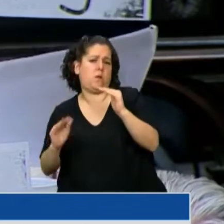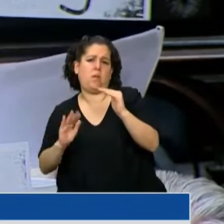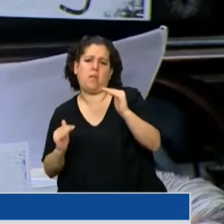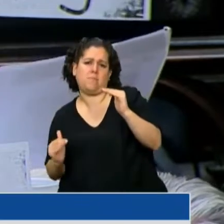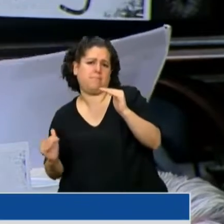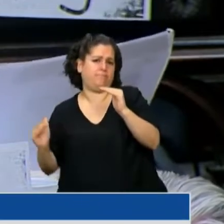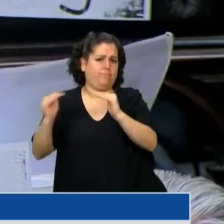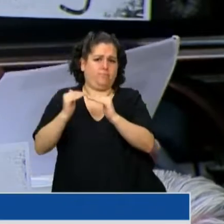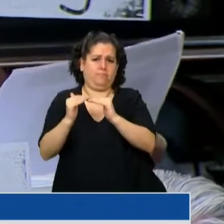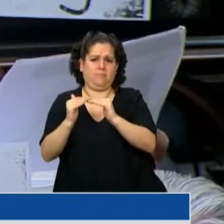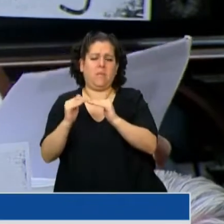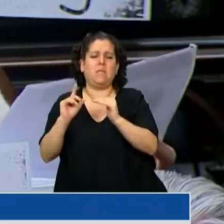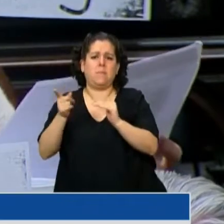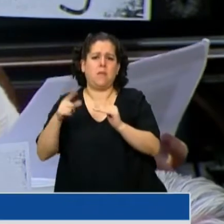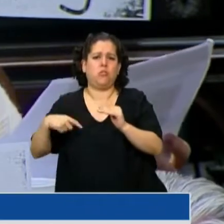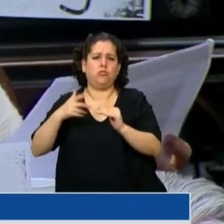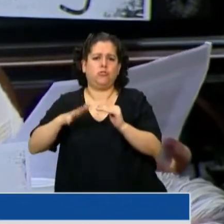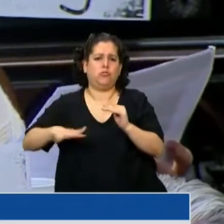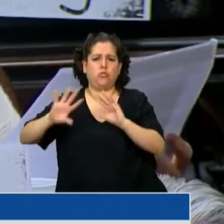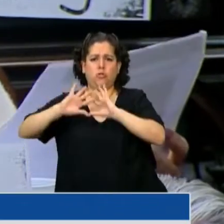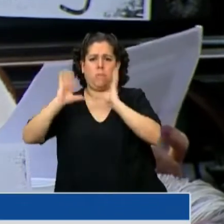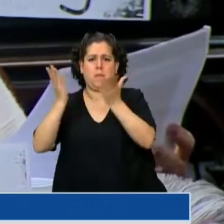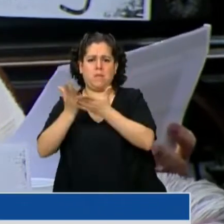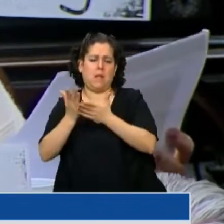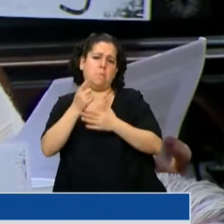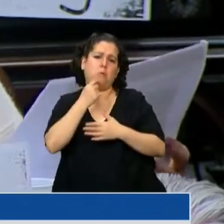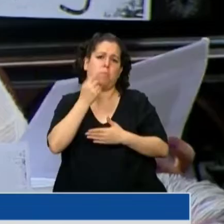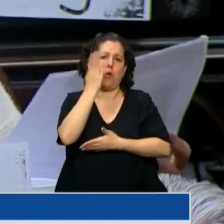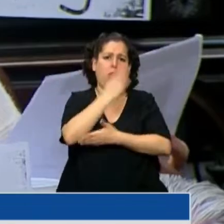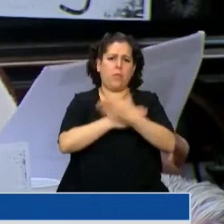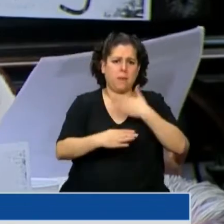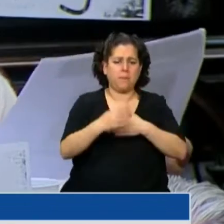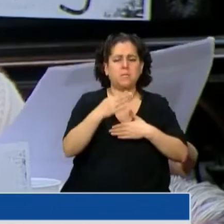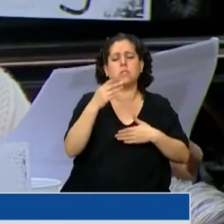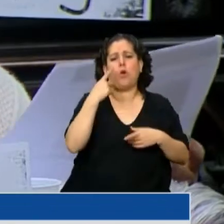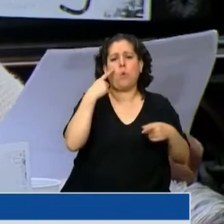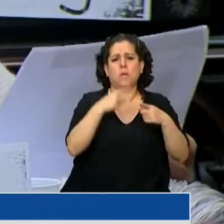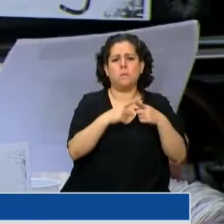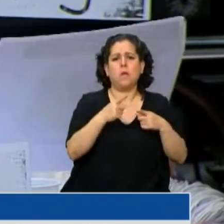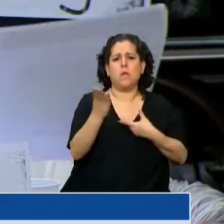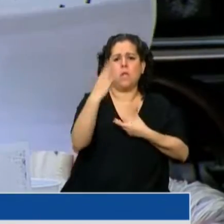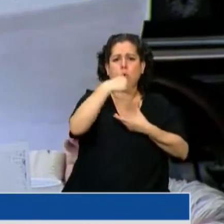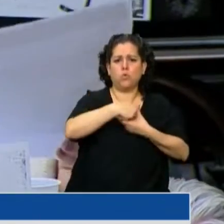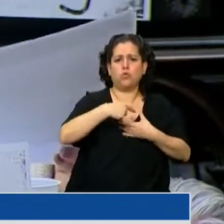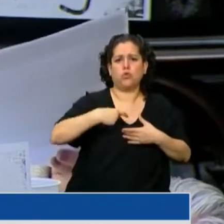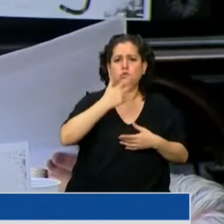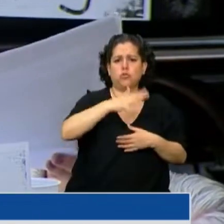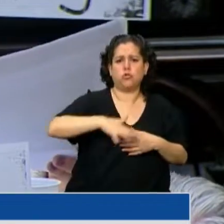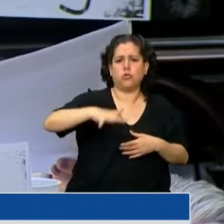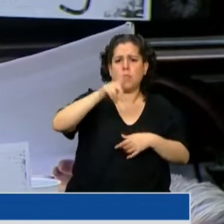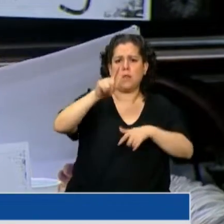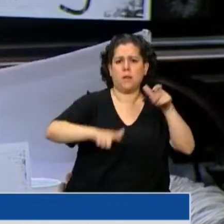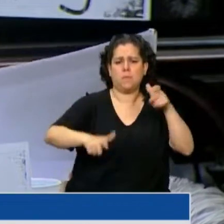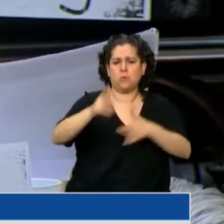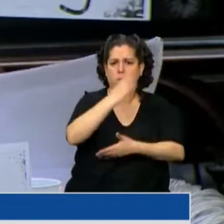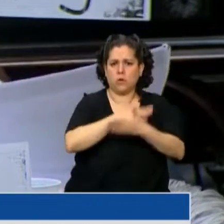vulnerabilidad socioambiental. En el tema de discapacidad y misiones: inclusión social de las personas con